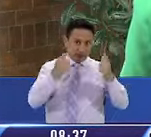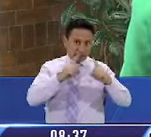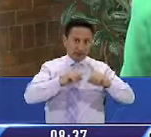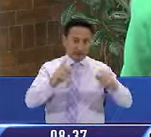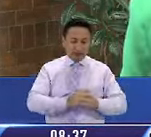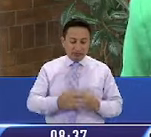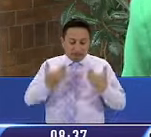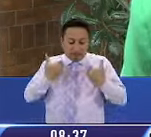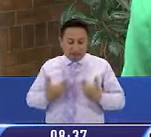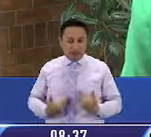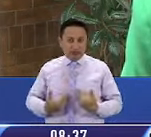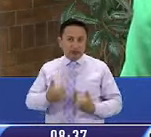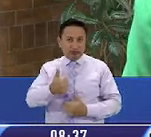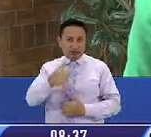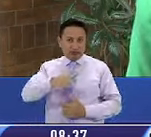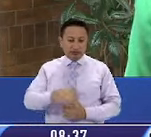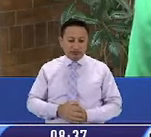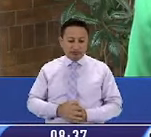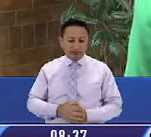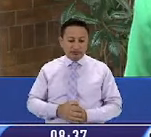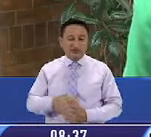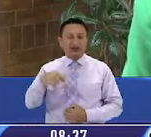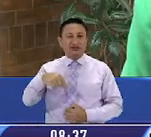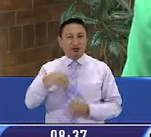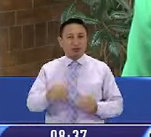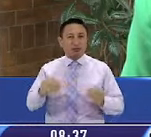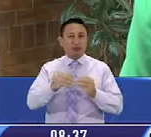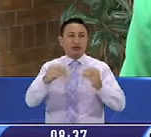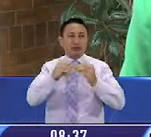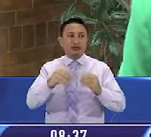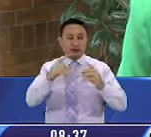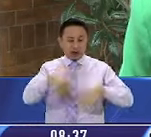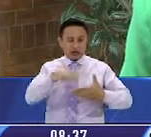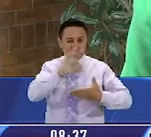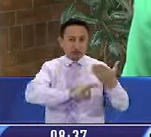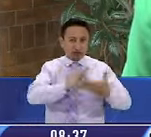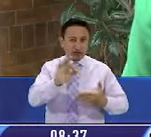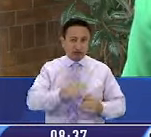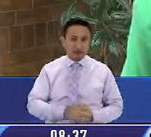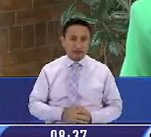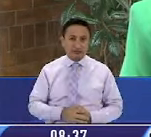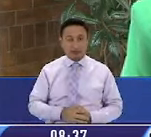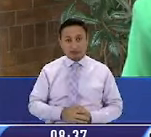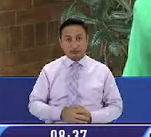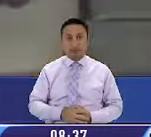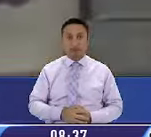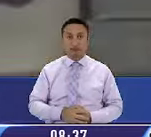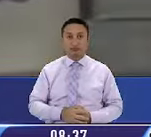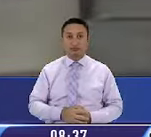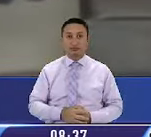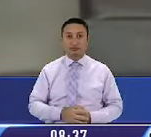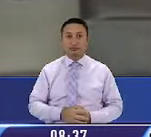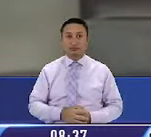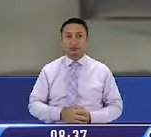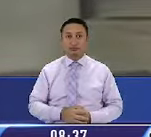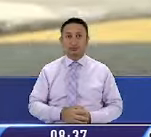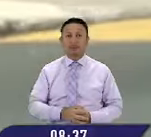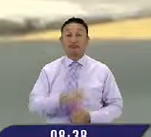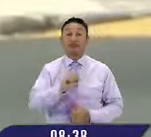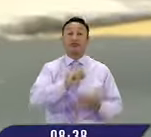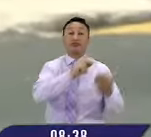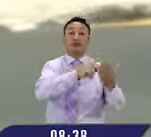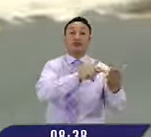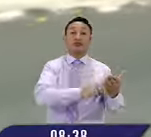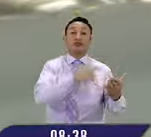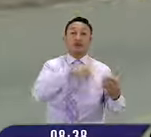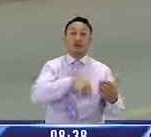chaleco sería ideal, pero esto cada vez son más recursos que todavía no sé si está dispuesta a erogar la Agencia Metropolitana de Tránsito. Además, en el proyecto se establece